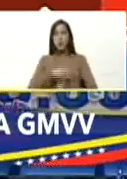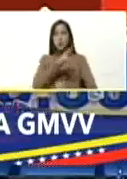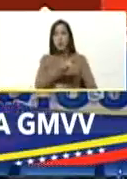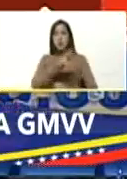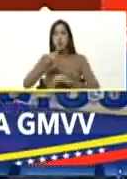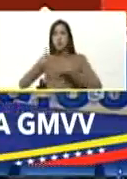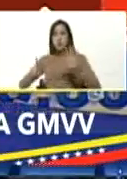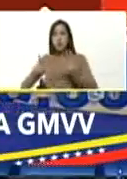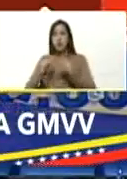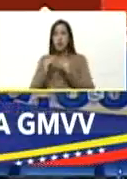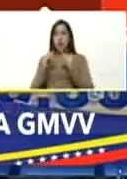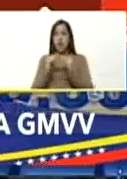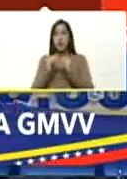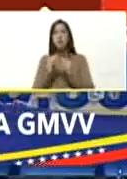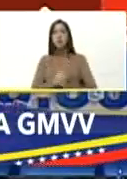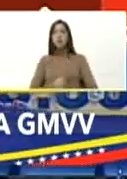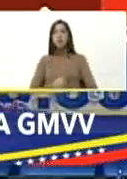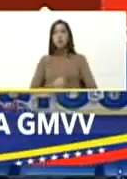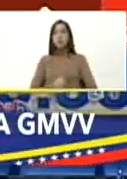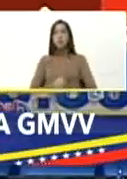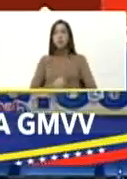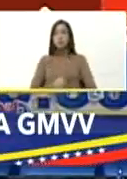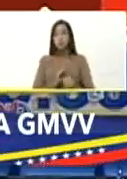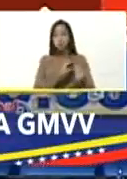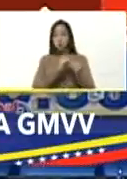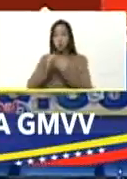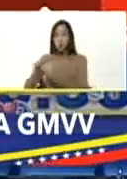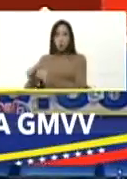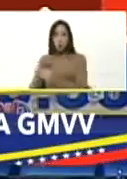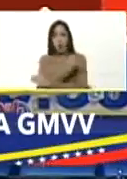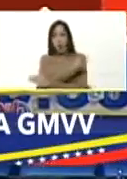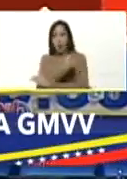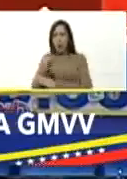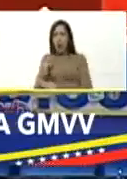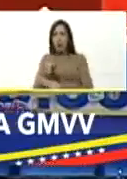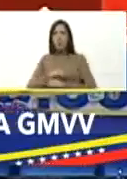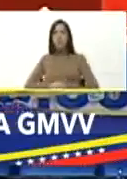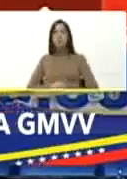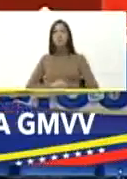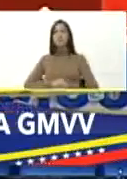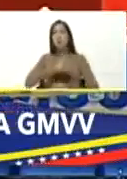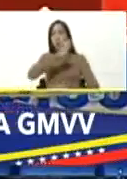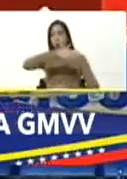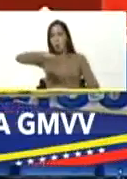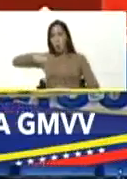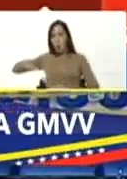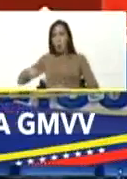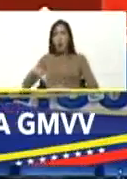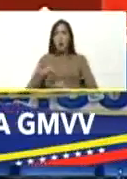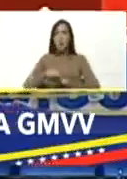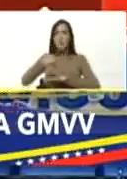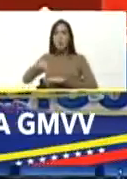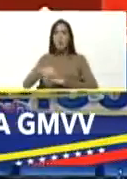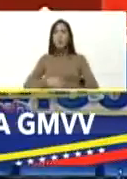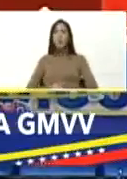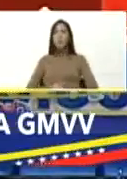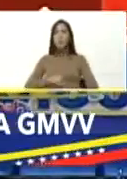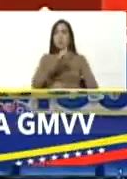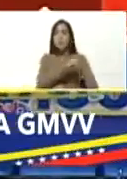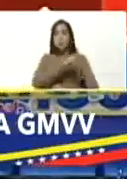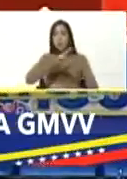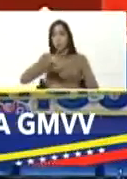36 viviendas del urbanismo La Arboleda Jesús Ávila, en la parroquia Por la Mar, y